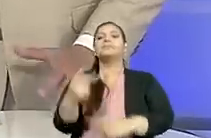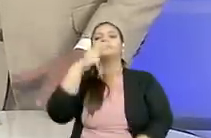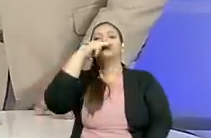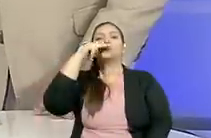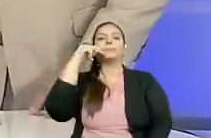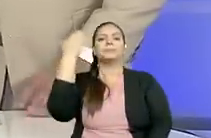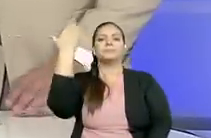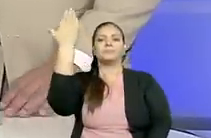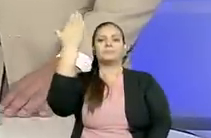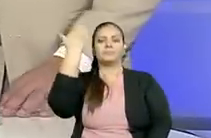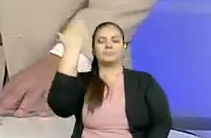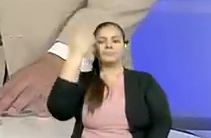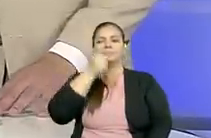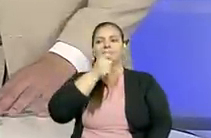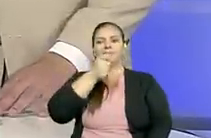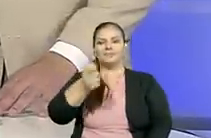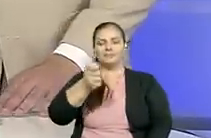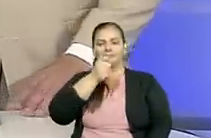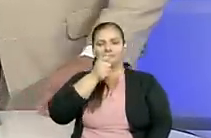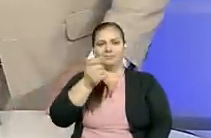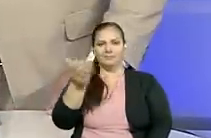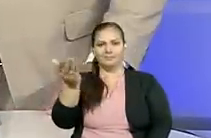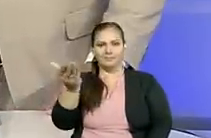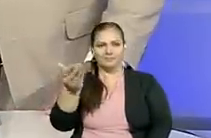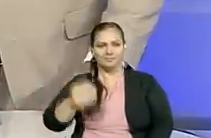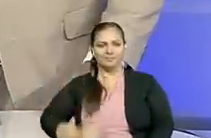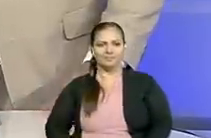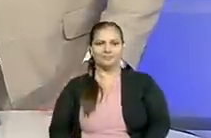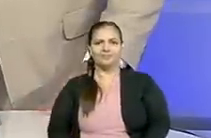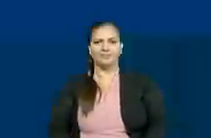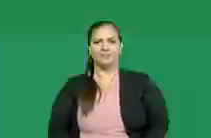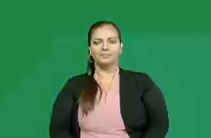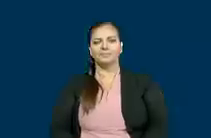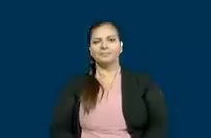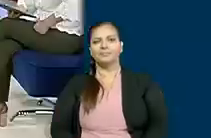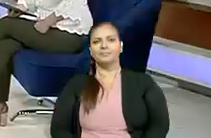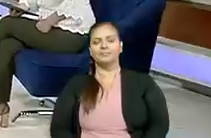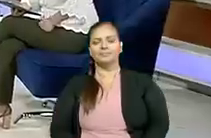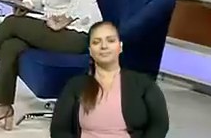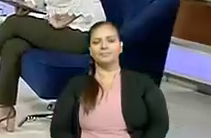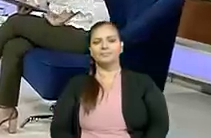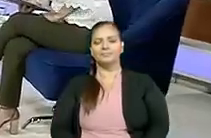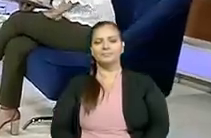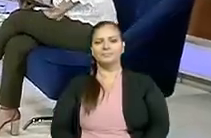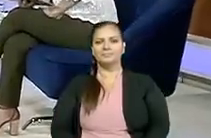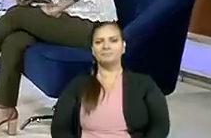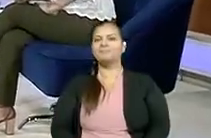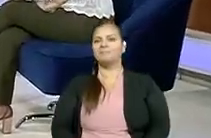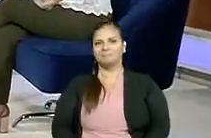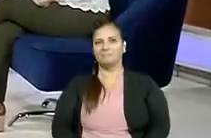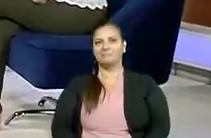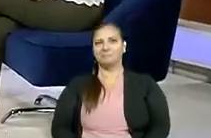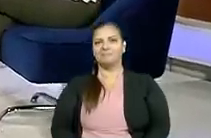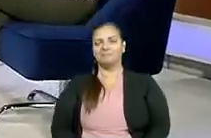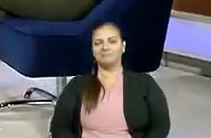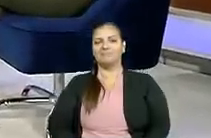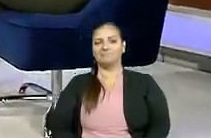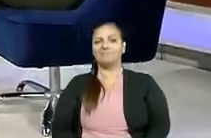al abogado Jaime Nebot, alcalde de la ciudad de Guayaquil, que será entrevistado por nuestra compañera Luisa Delgadillo. Adelante, Luisa.